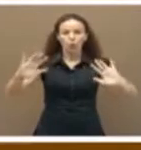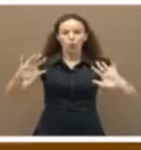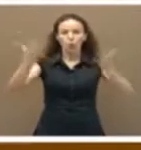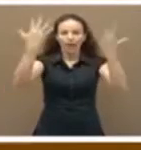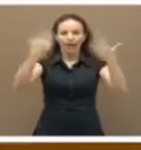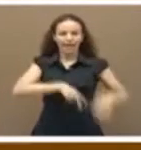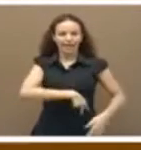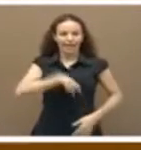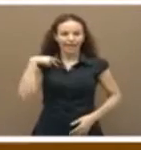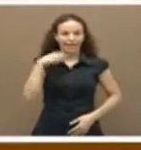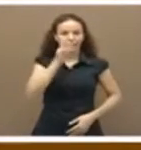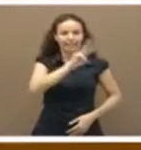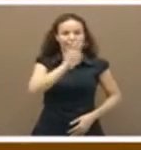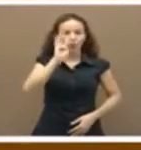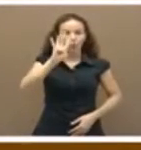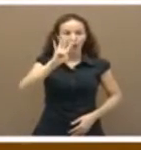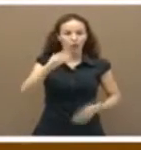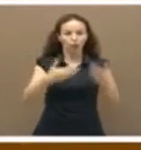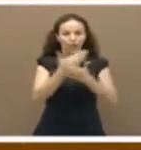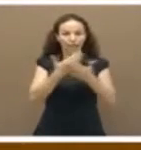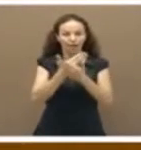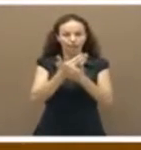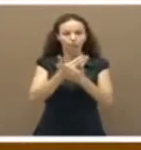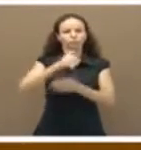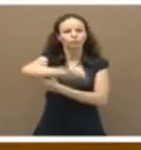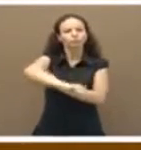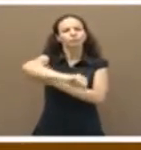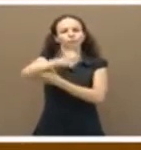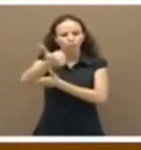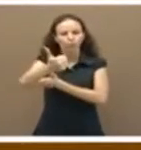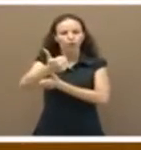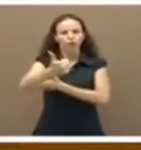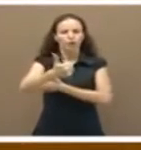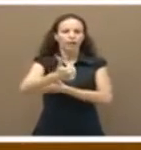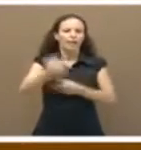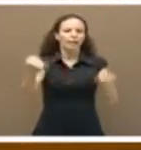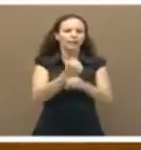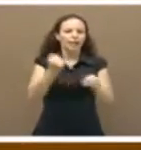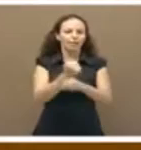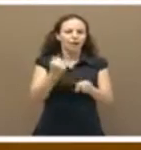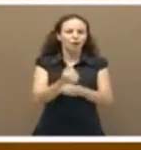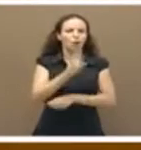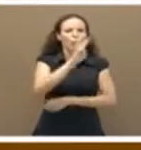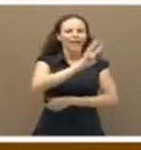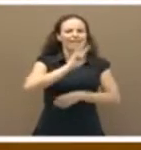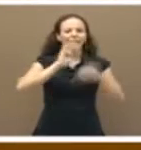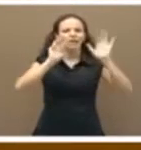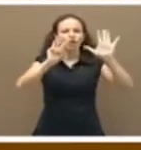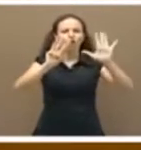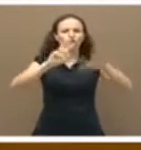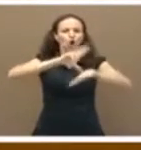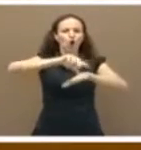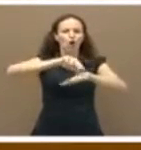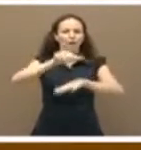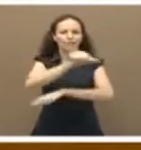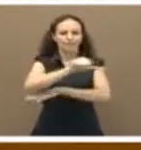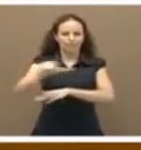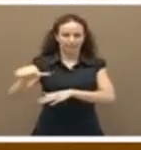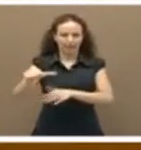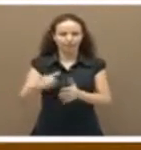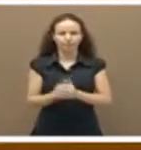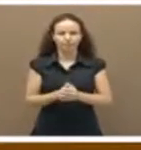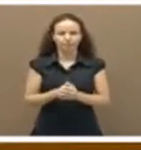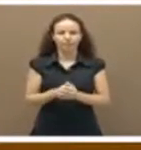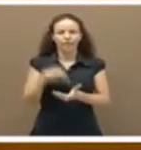44 días, la jornada laboral de 48 horas semanales. Pero no es la fecha lo que quiero traer aquí, en esta